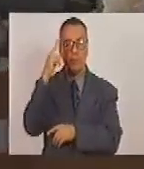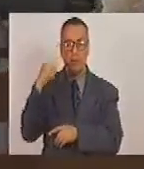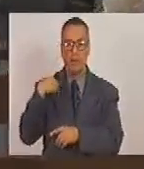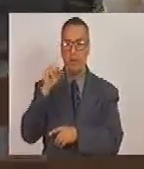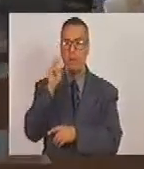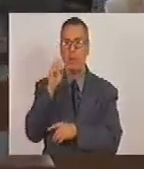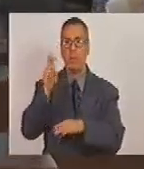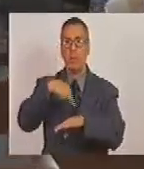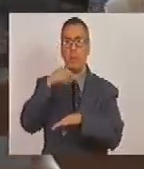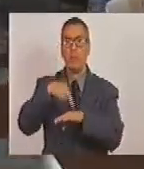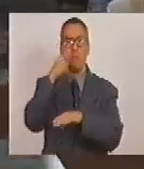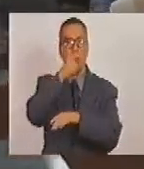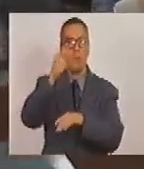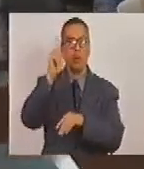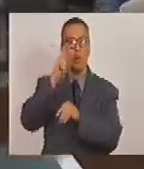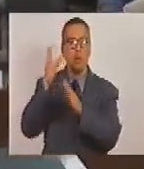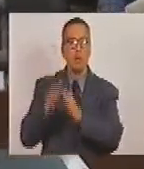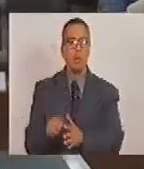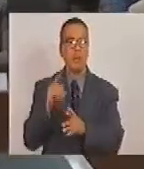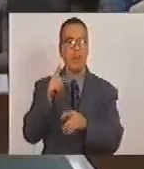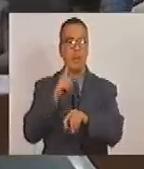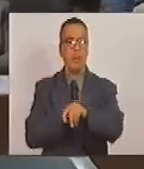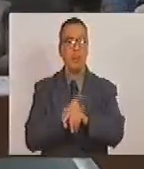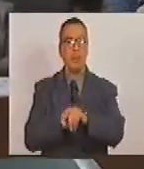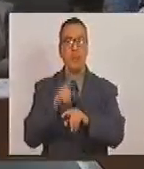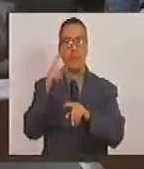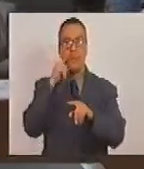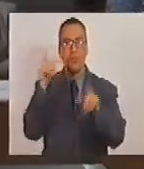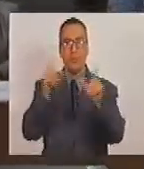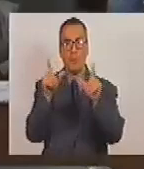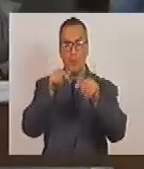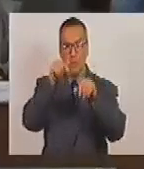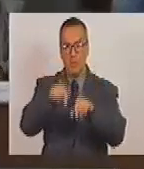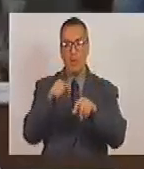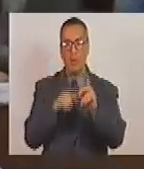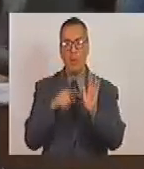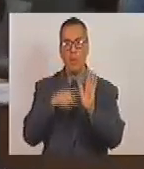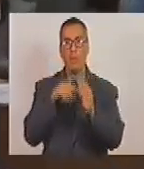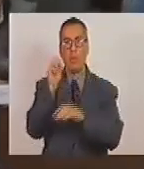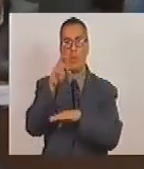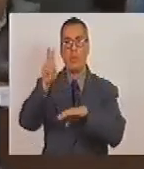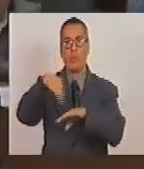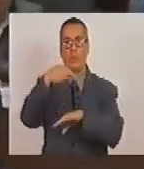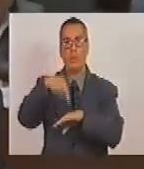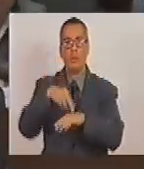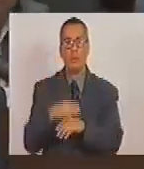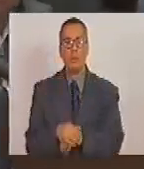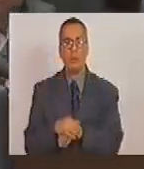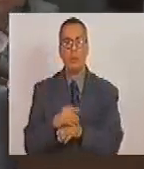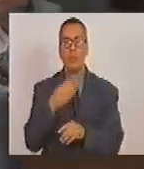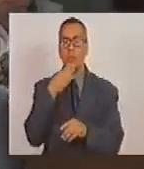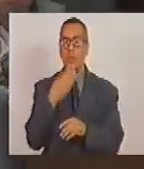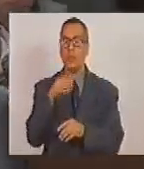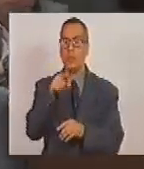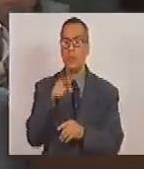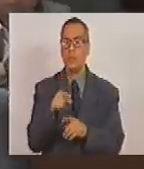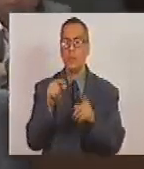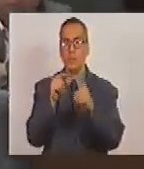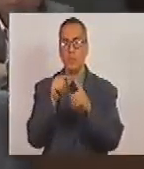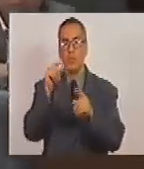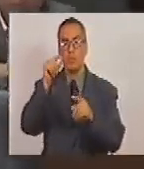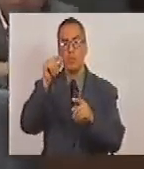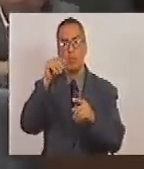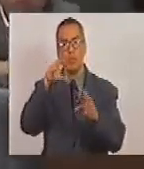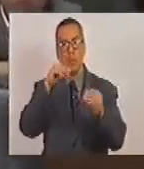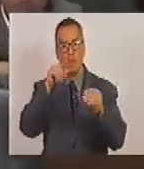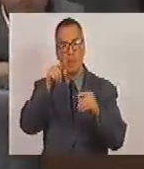Parlamento y al pueblo venezolano que a esta hora sintoniza esta sesión de la Asamblea Nacional. Hemos solicitado este derecho de